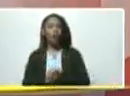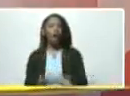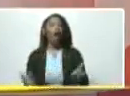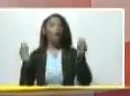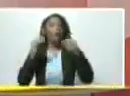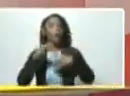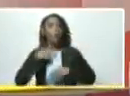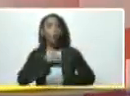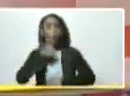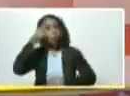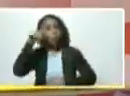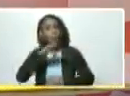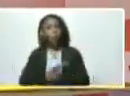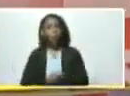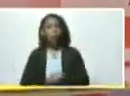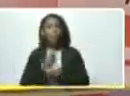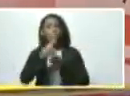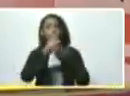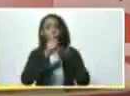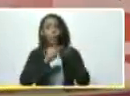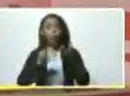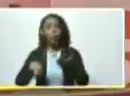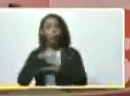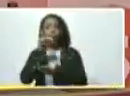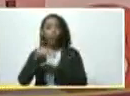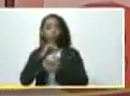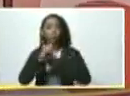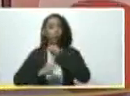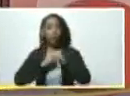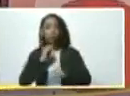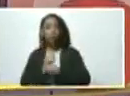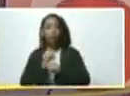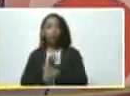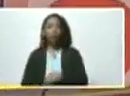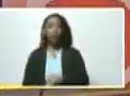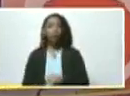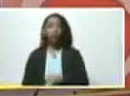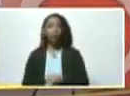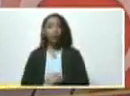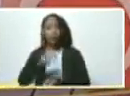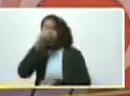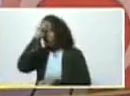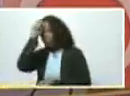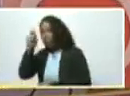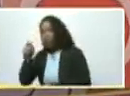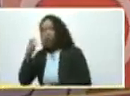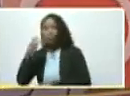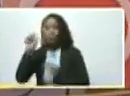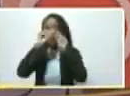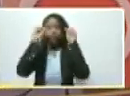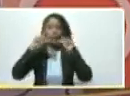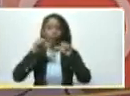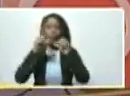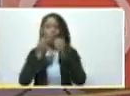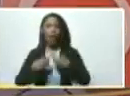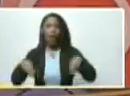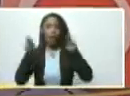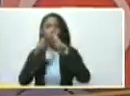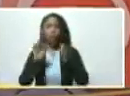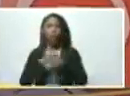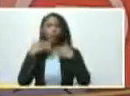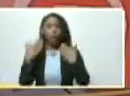con nuestro pueblo, validado nacional e internacionalmente, reconocido por el sistema de Naciones Unidas,